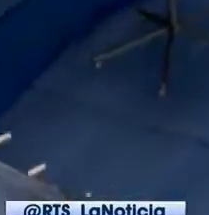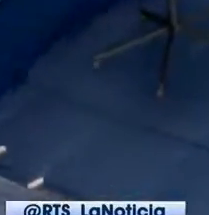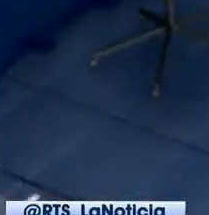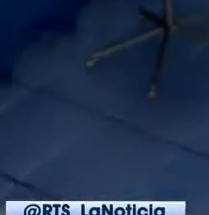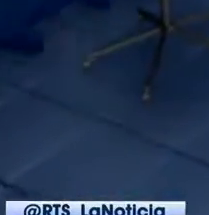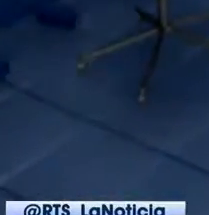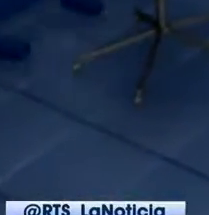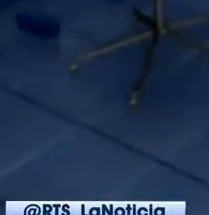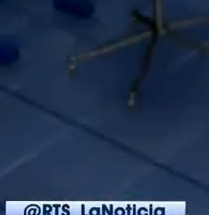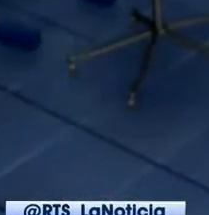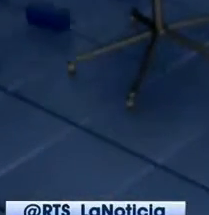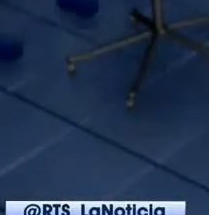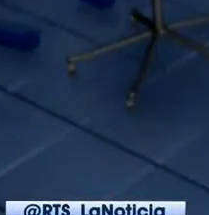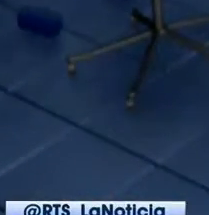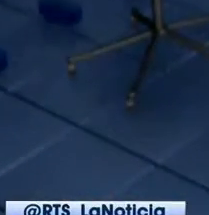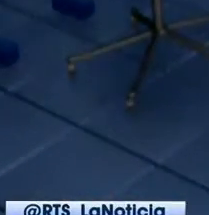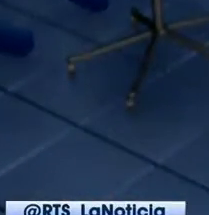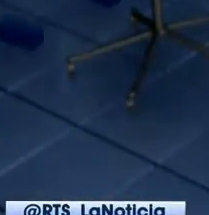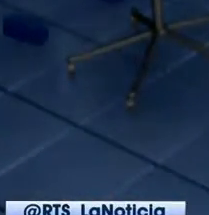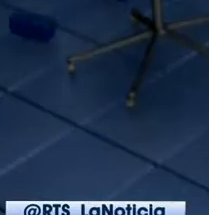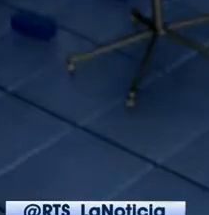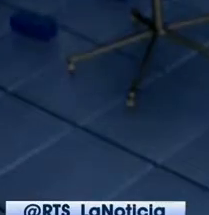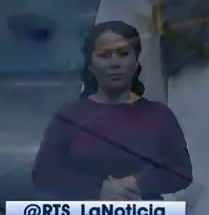Conversando con el candidato.